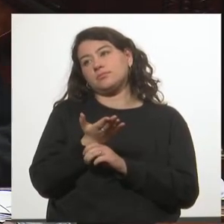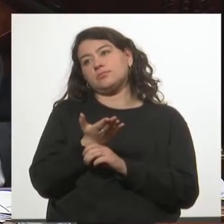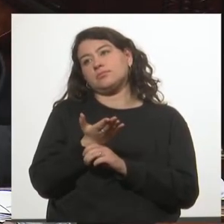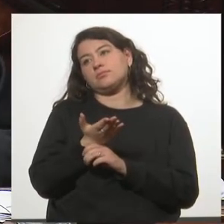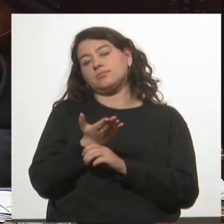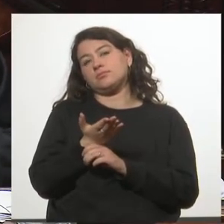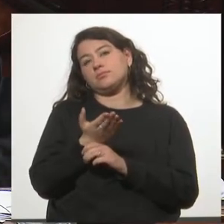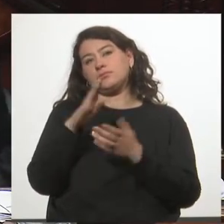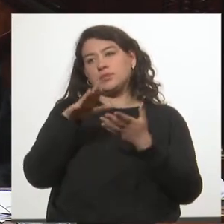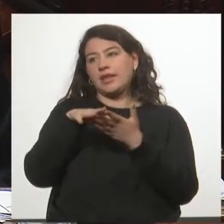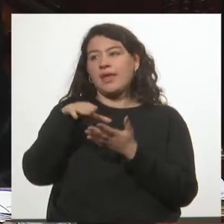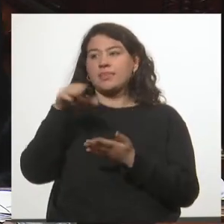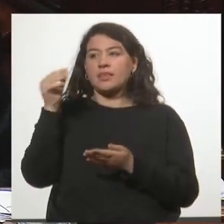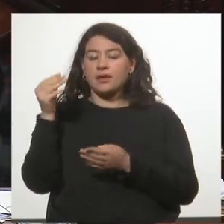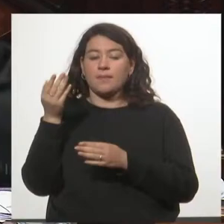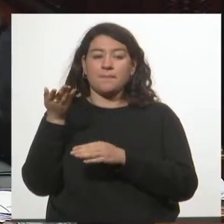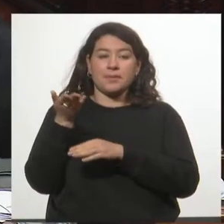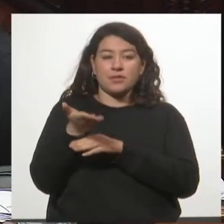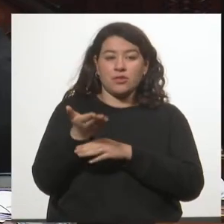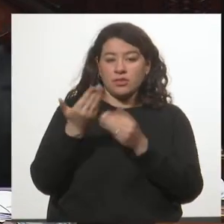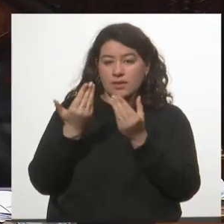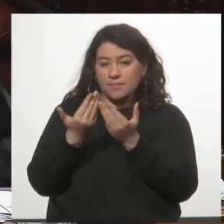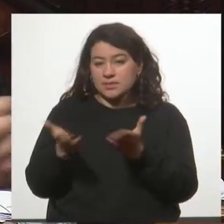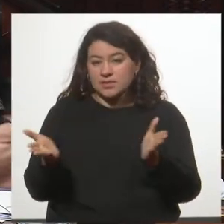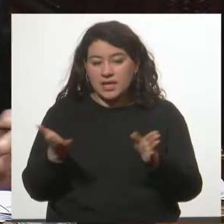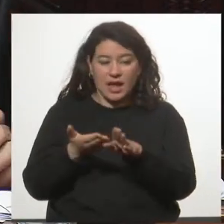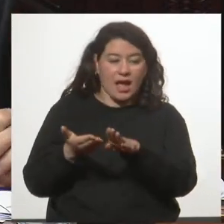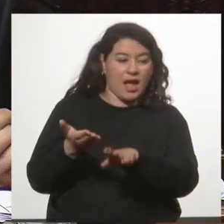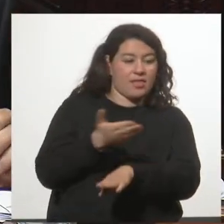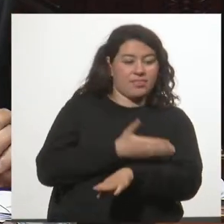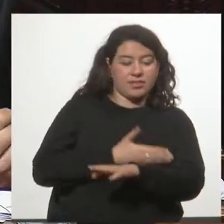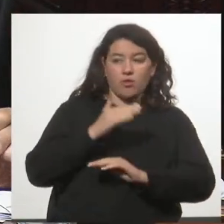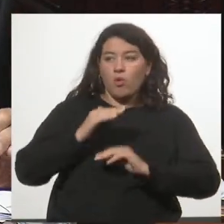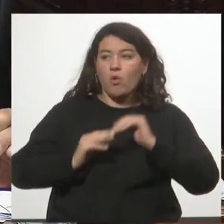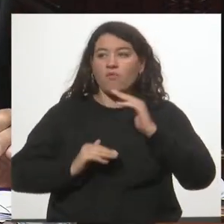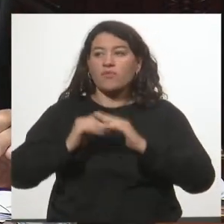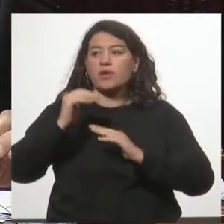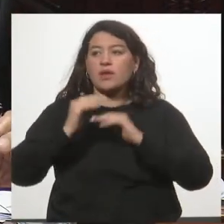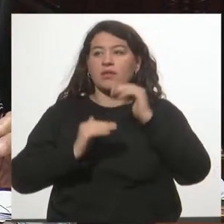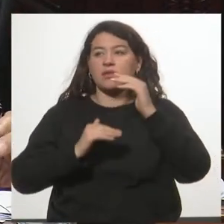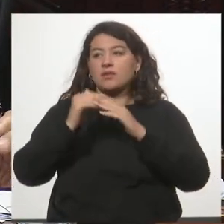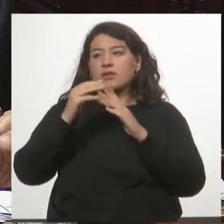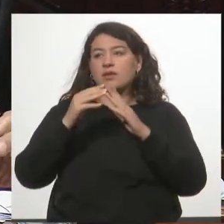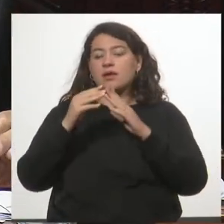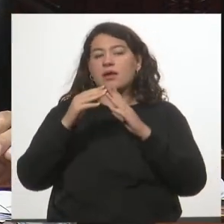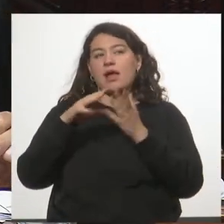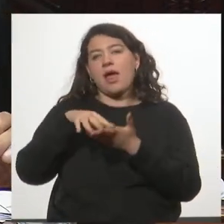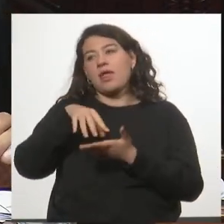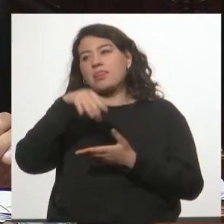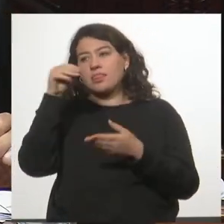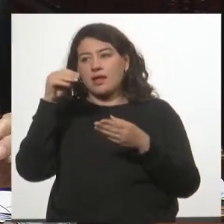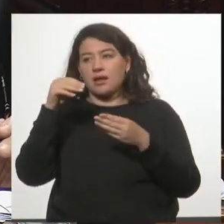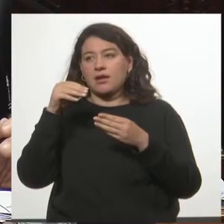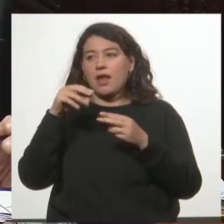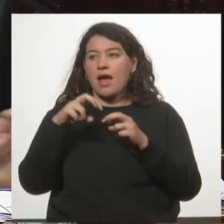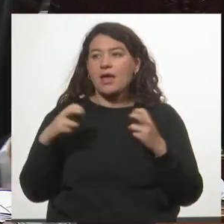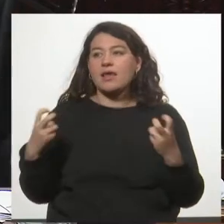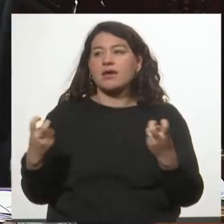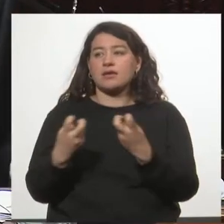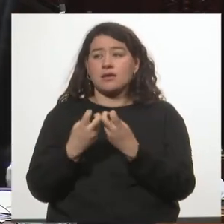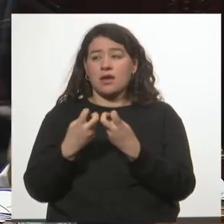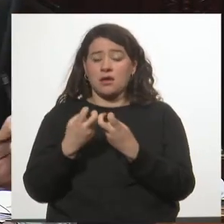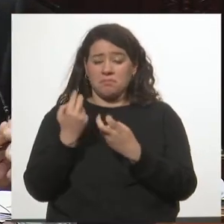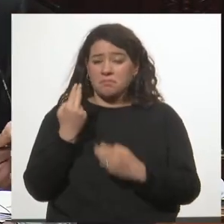de antel de inicio anticipado de las obras de la ute la de delante de la arena y se le